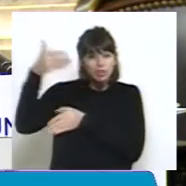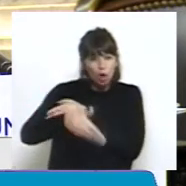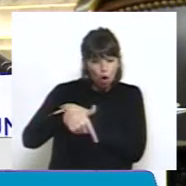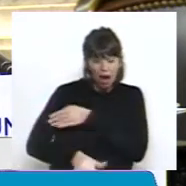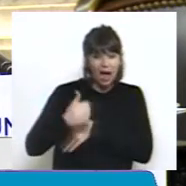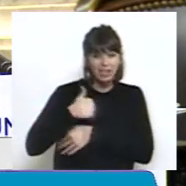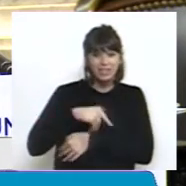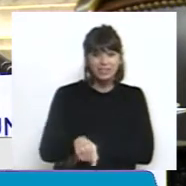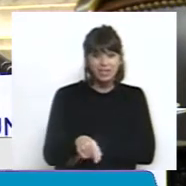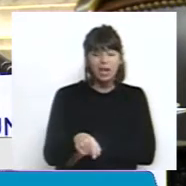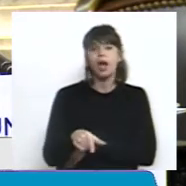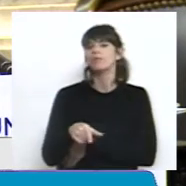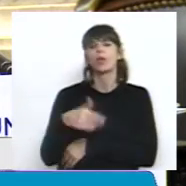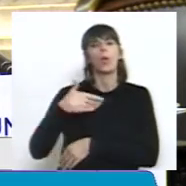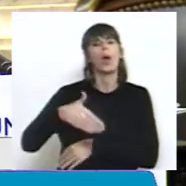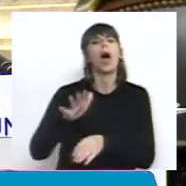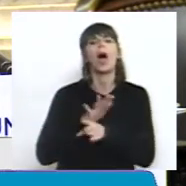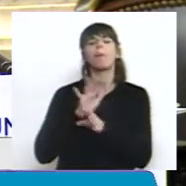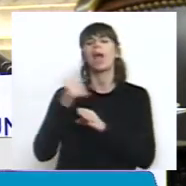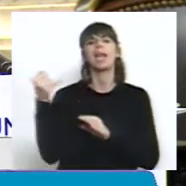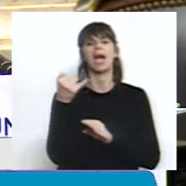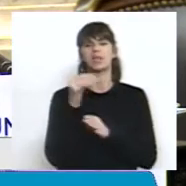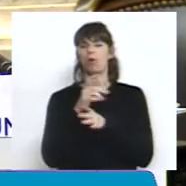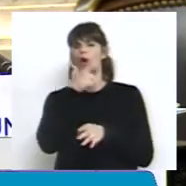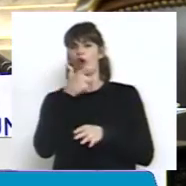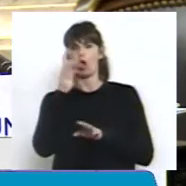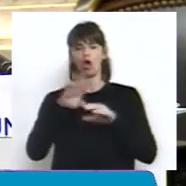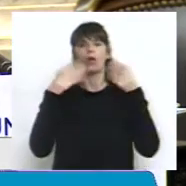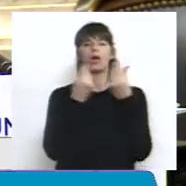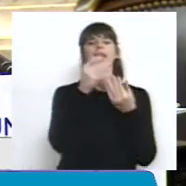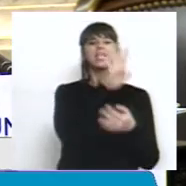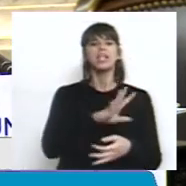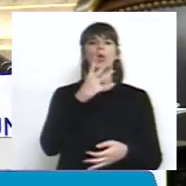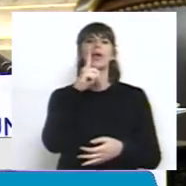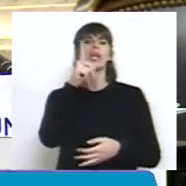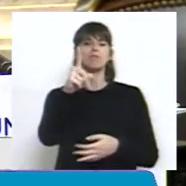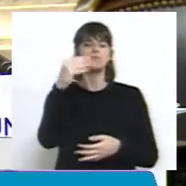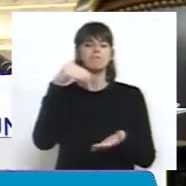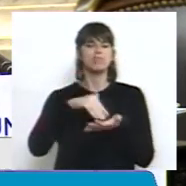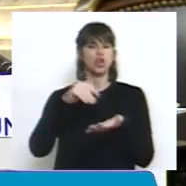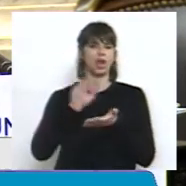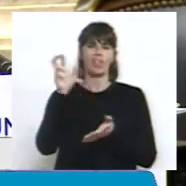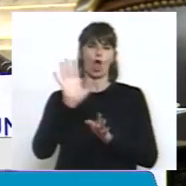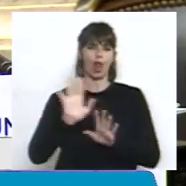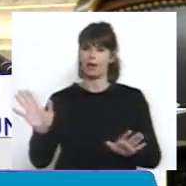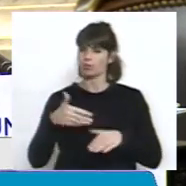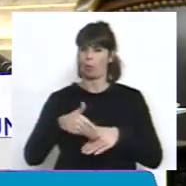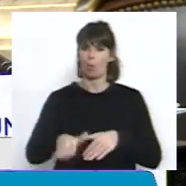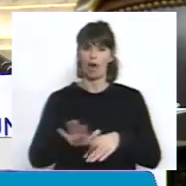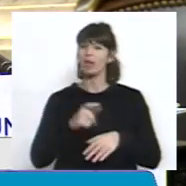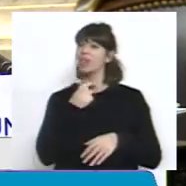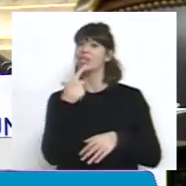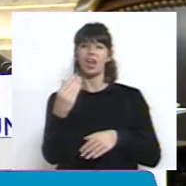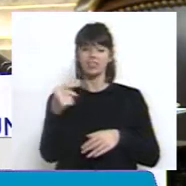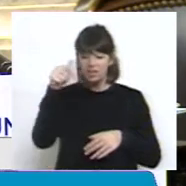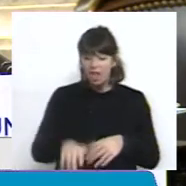emergentes va a ser negativo en 541.000 millones de dólares. Es decir, en este año se van